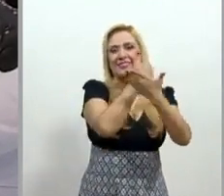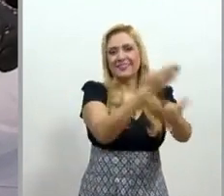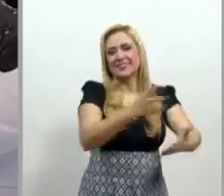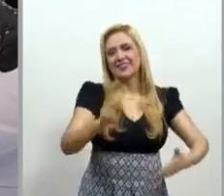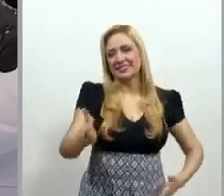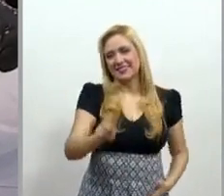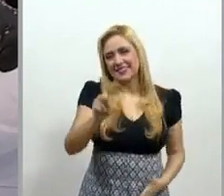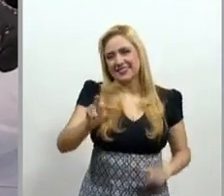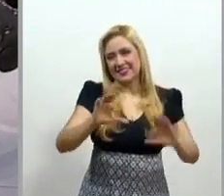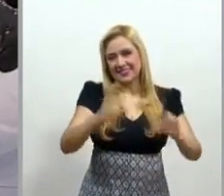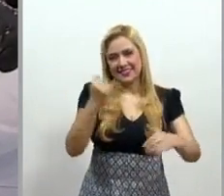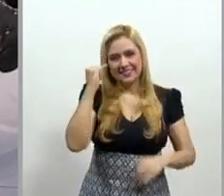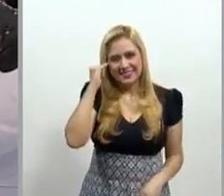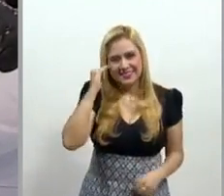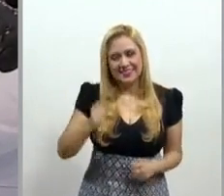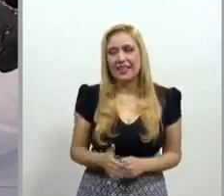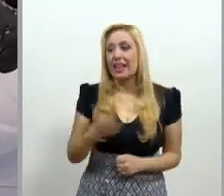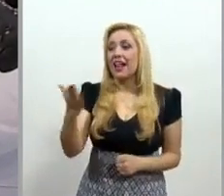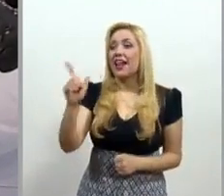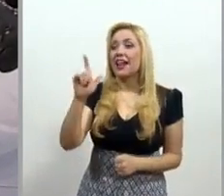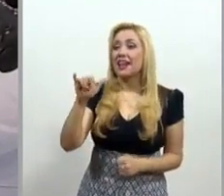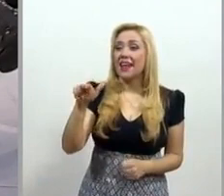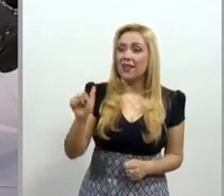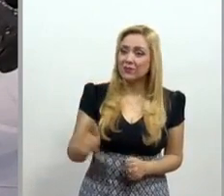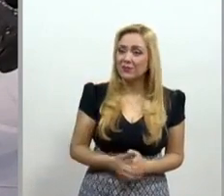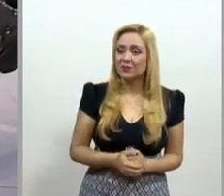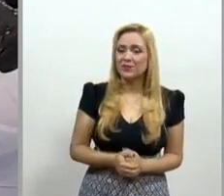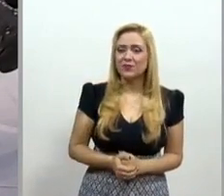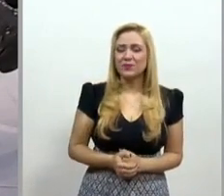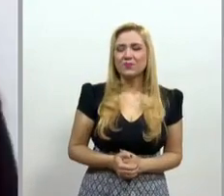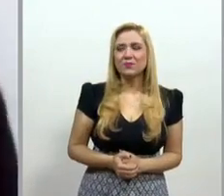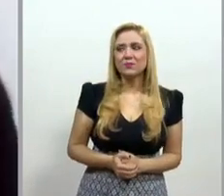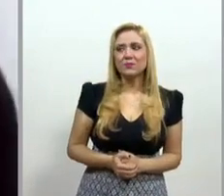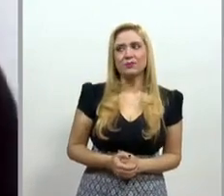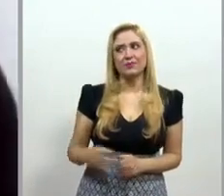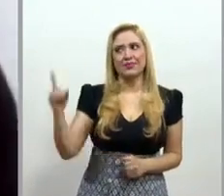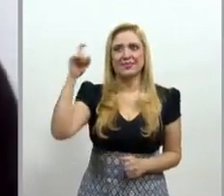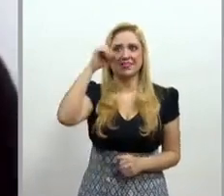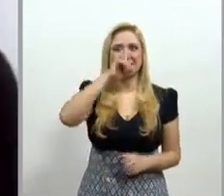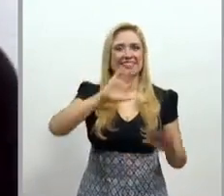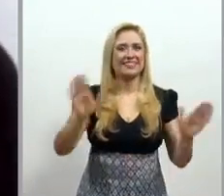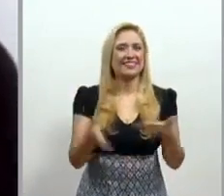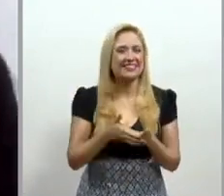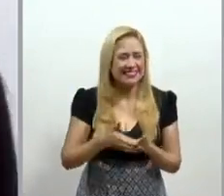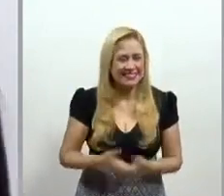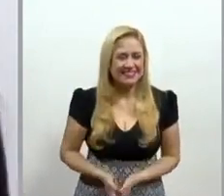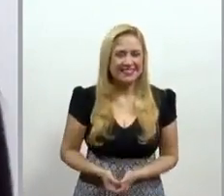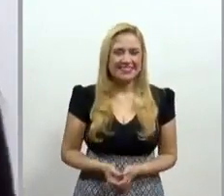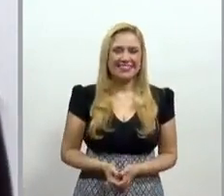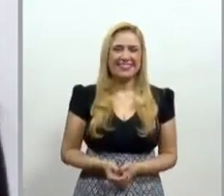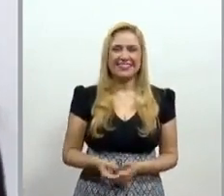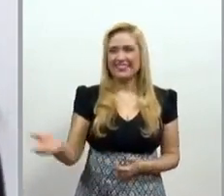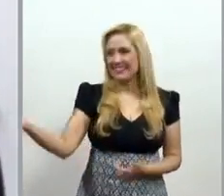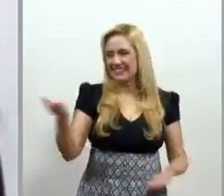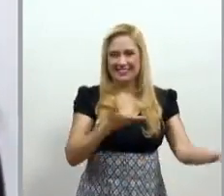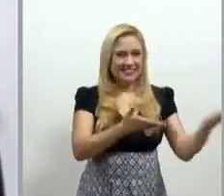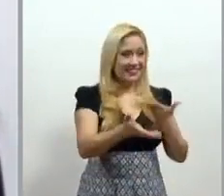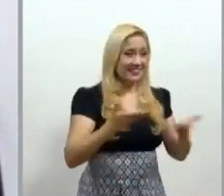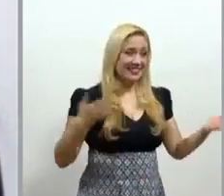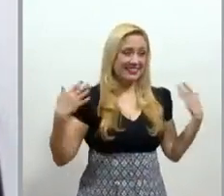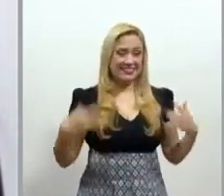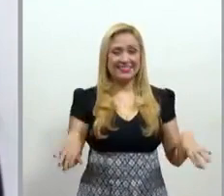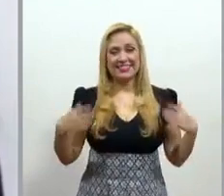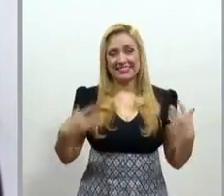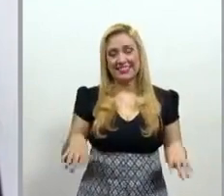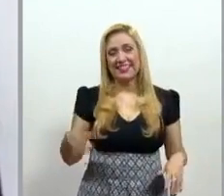Lina, por favor, tu conclusión, reflexión final. Es difícil cerrar luego de las intervenciones de Eduardo y de